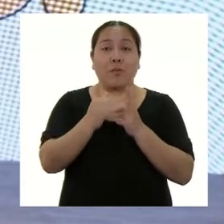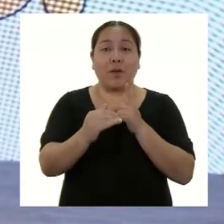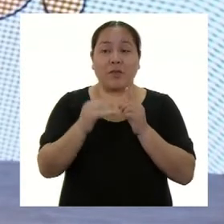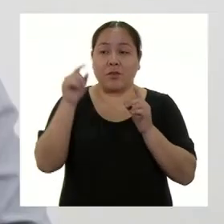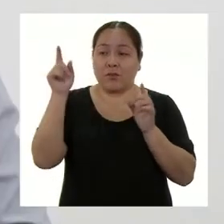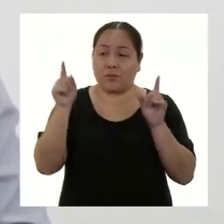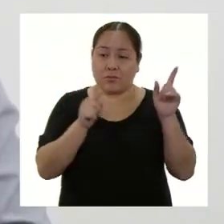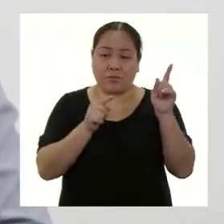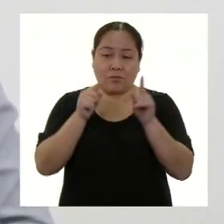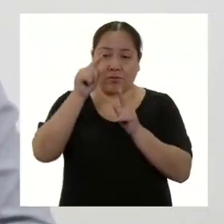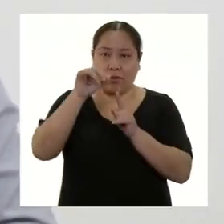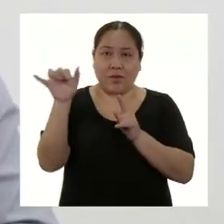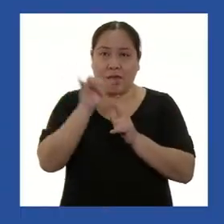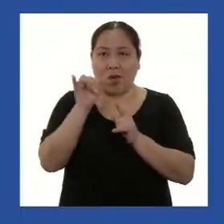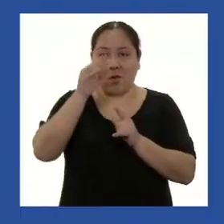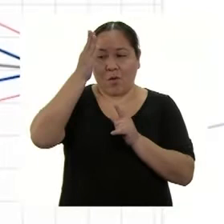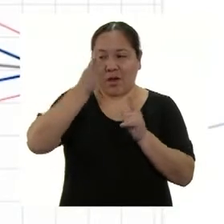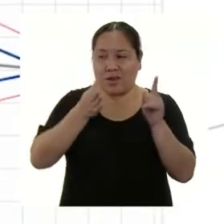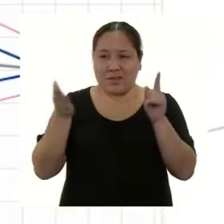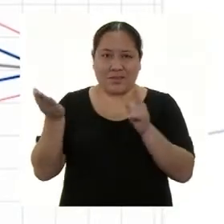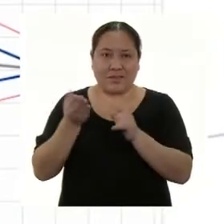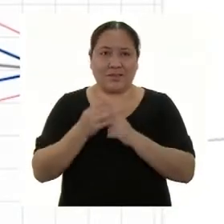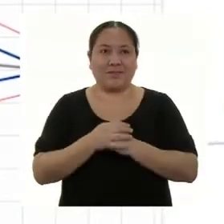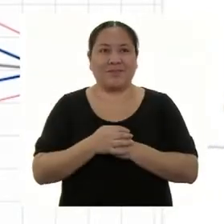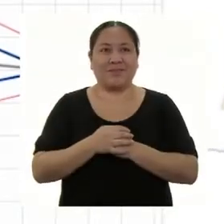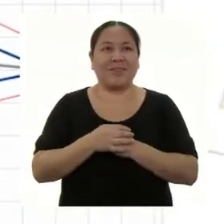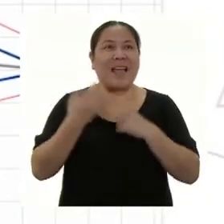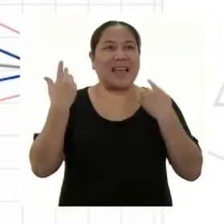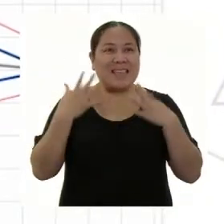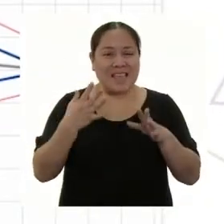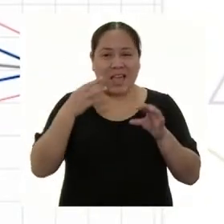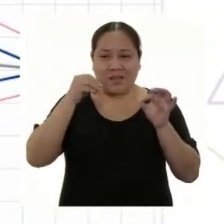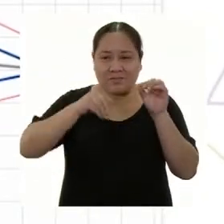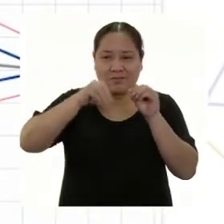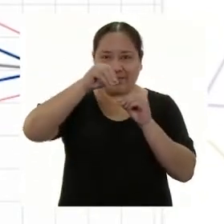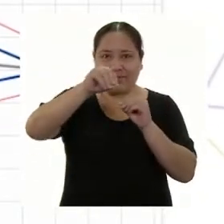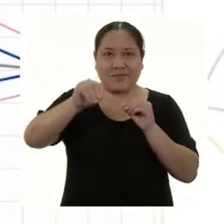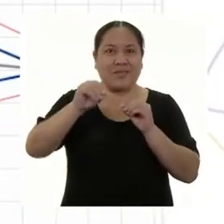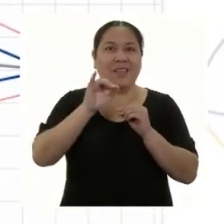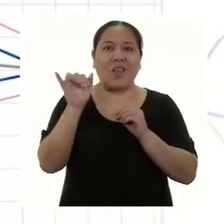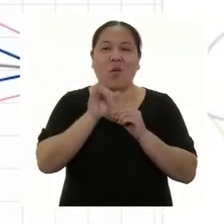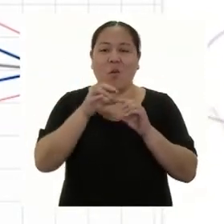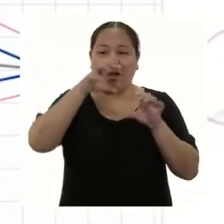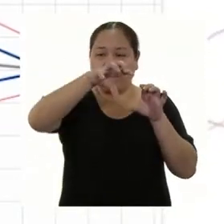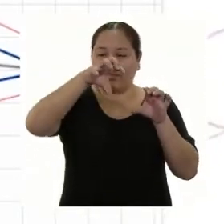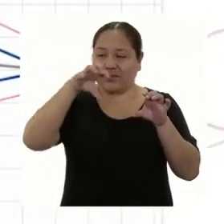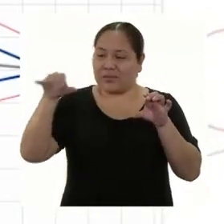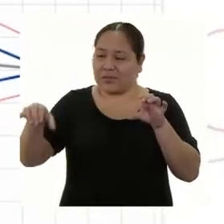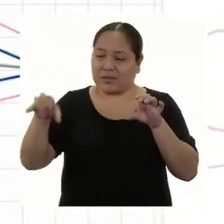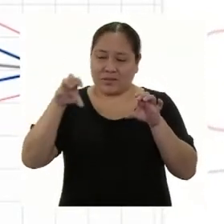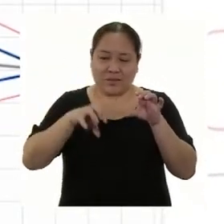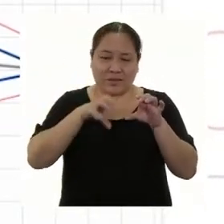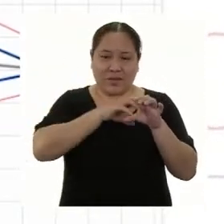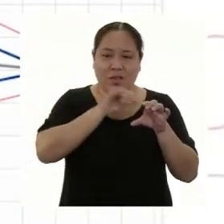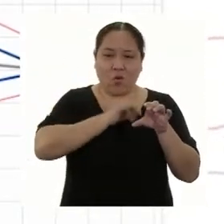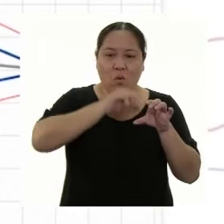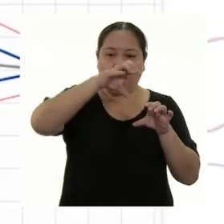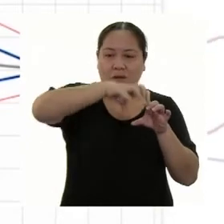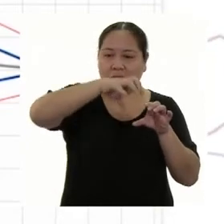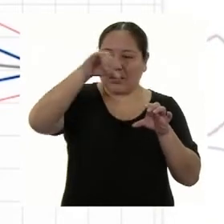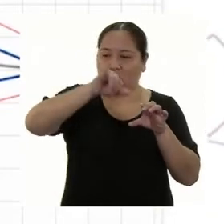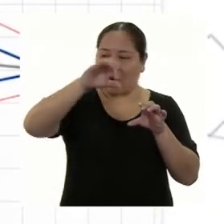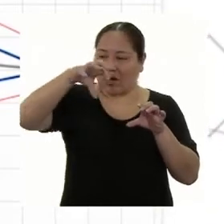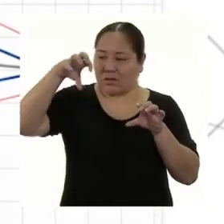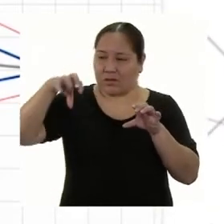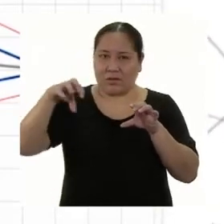entre ellos, ¿no? Exacto. Ahora sí tenemos la distribución equitativa para el terreno y los vegetales. Dejemos